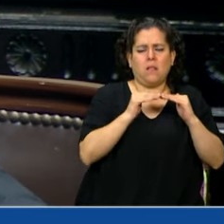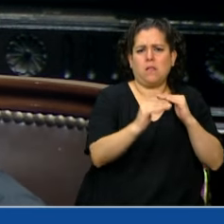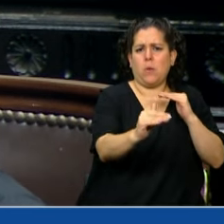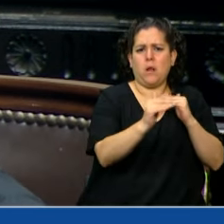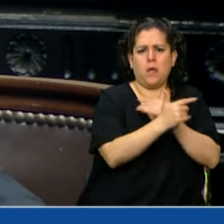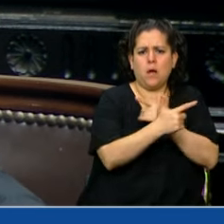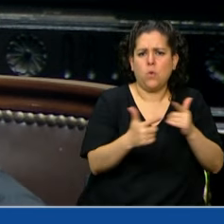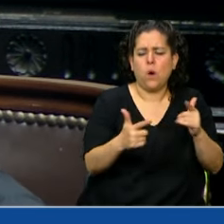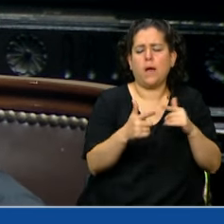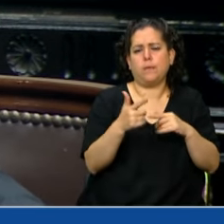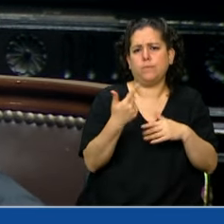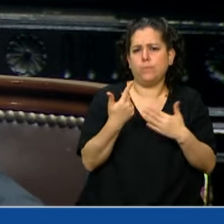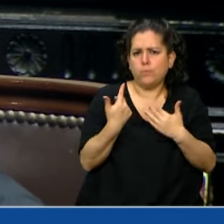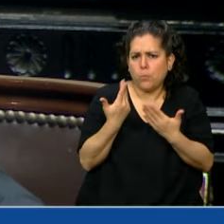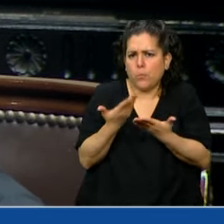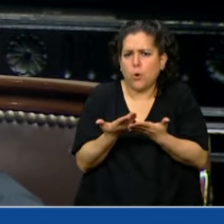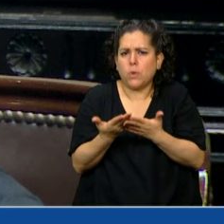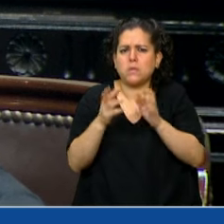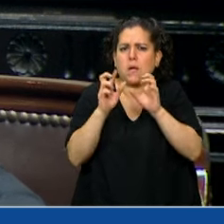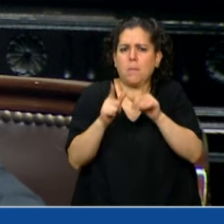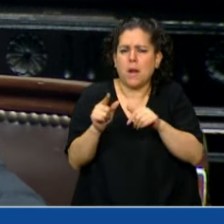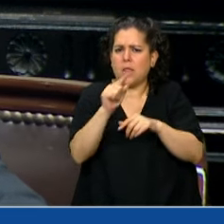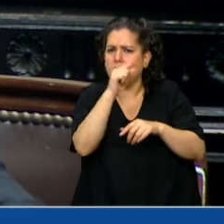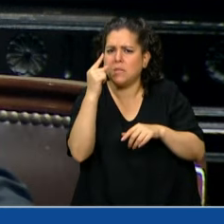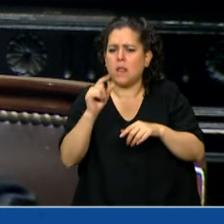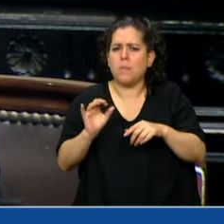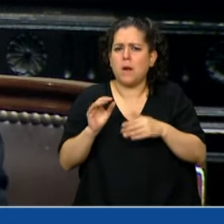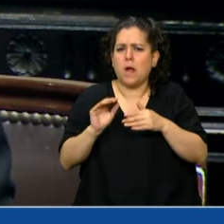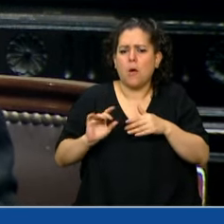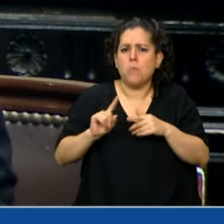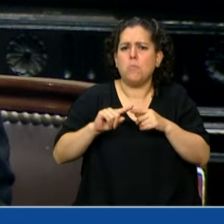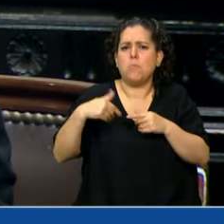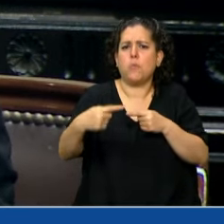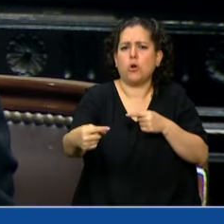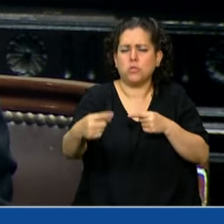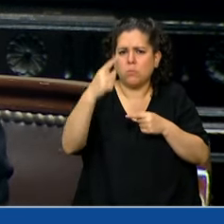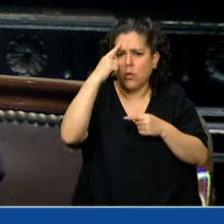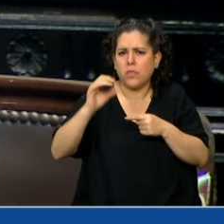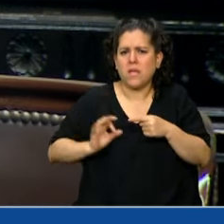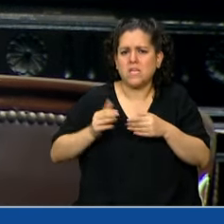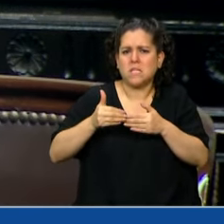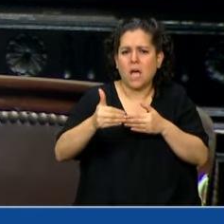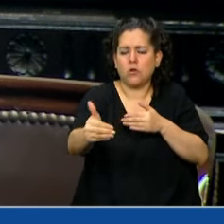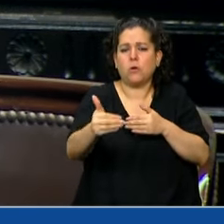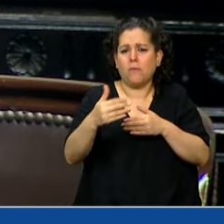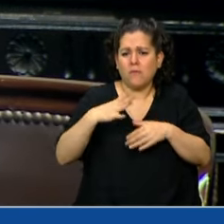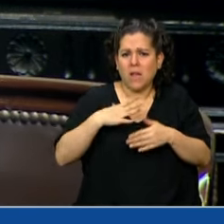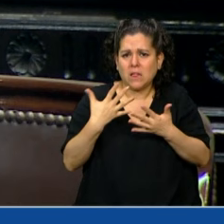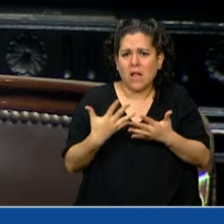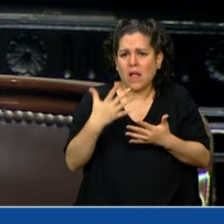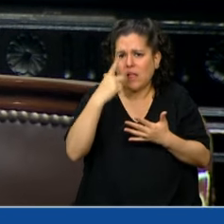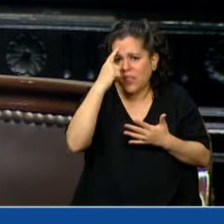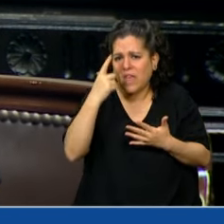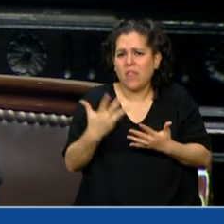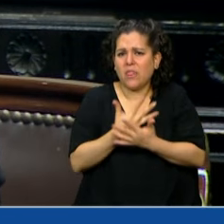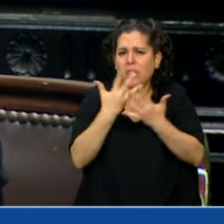condiciones de plantear políticas de estado para los próximos 10 años a 10 días de que los